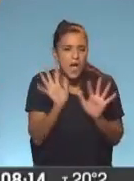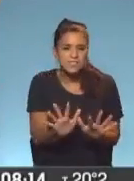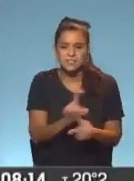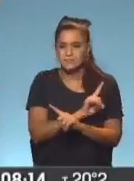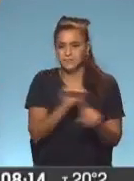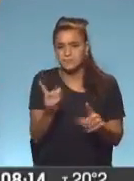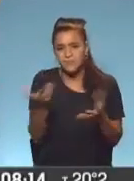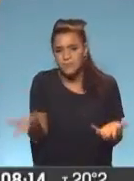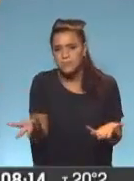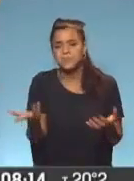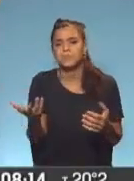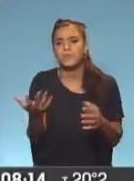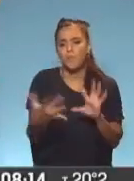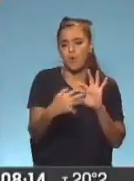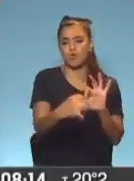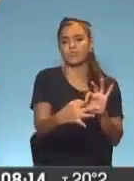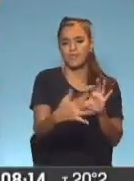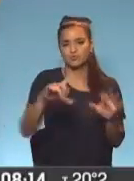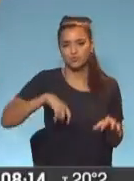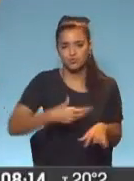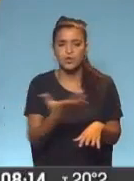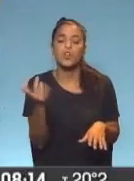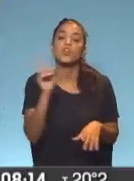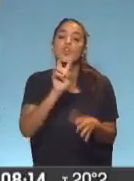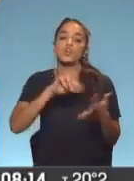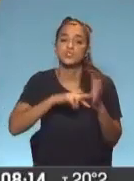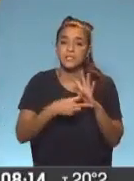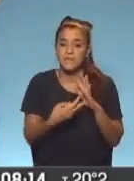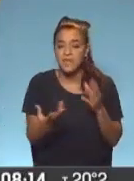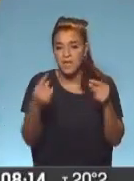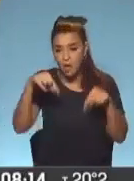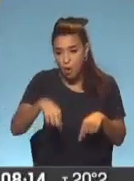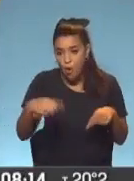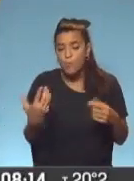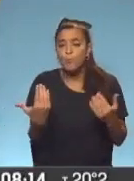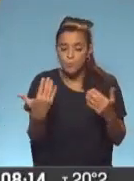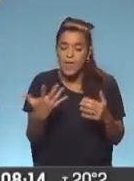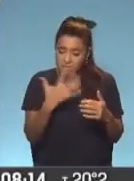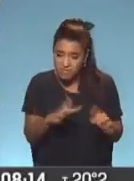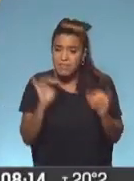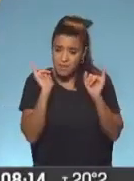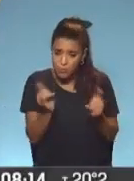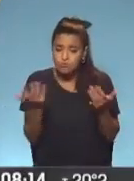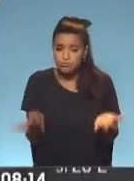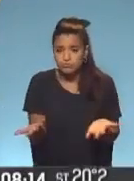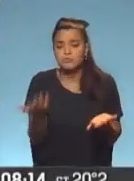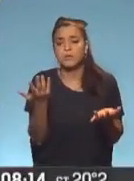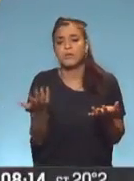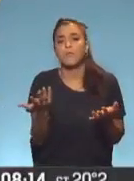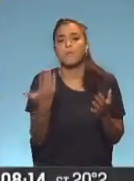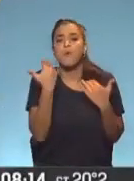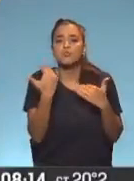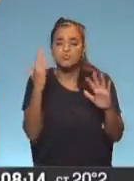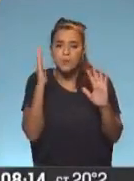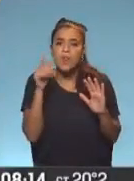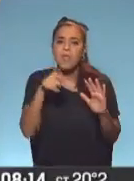lo contrario al lazo social. No significa que hoy no estemos entendiendo que de todas las